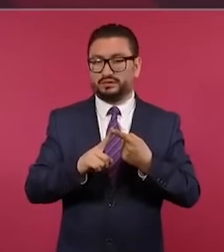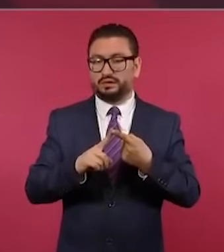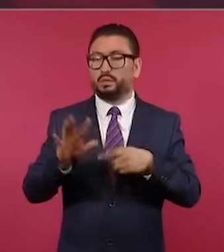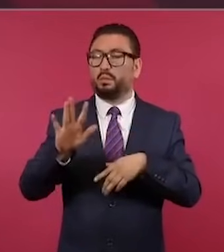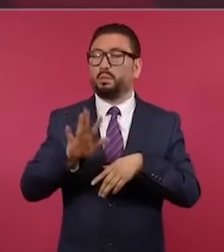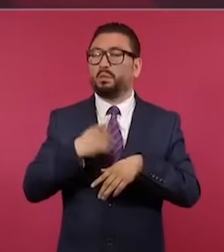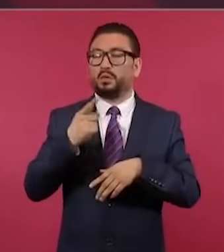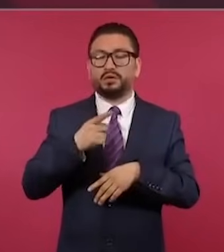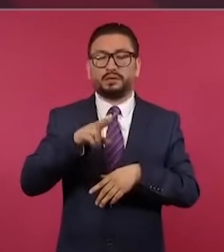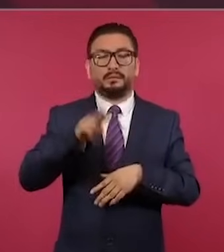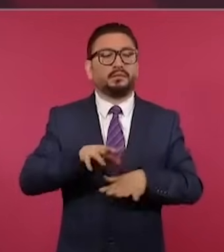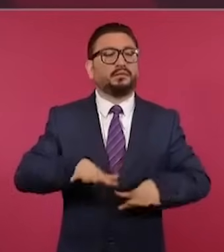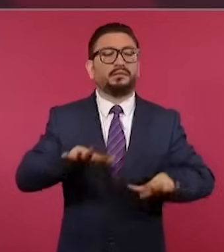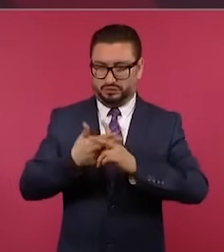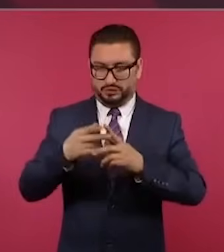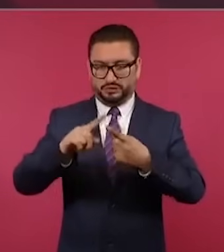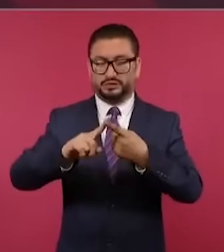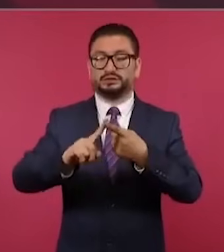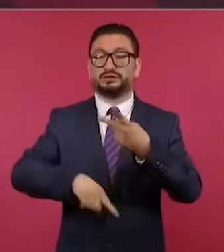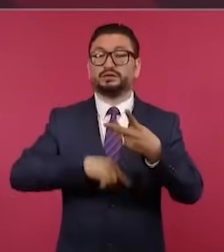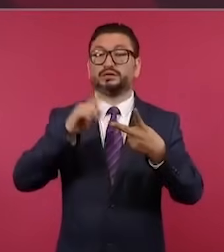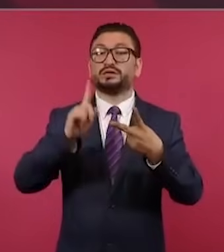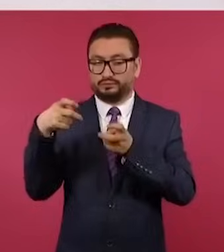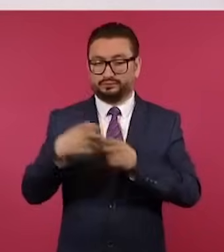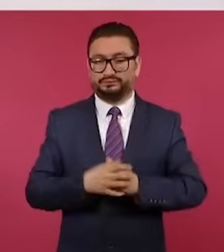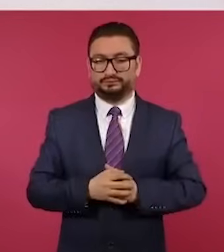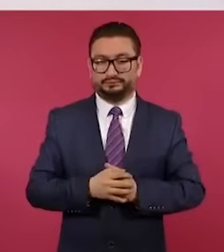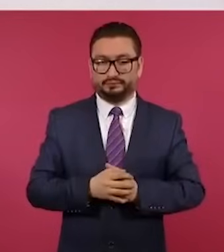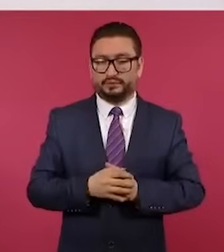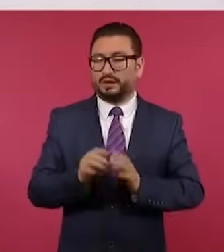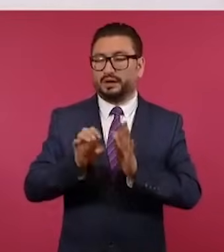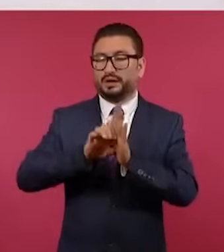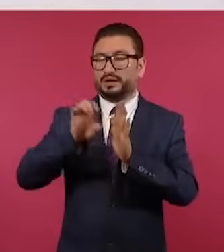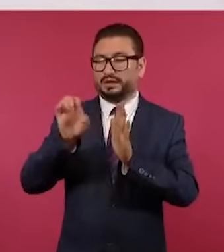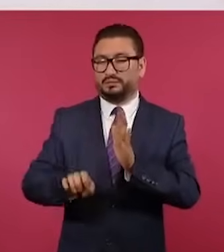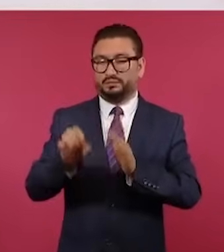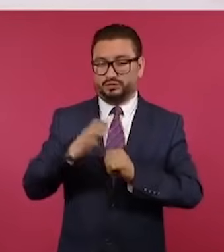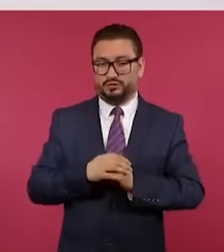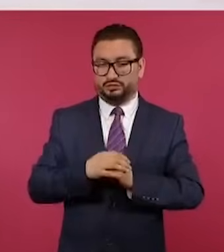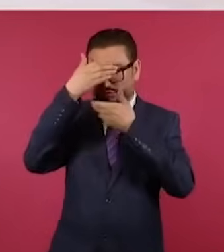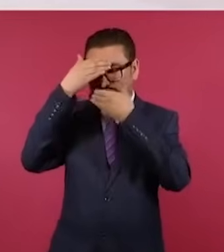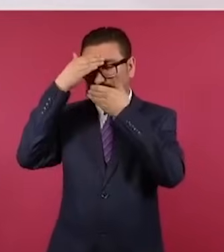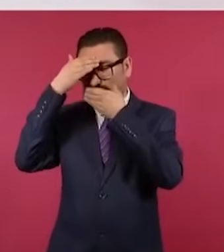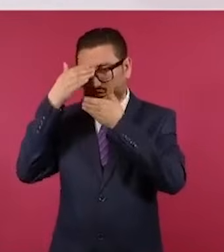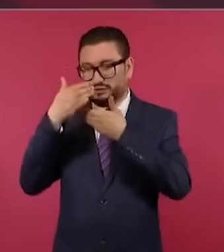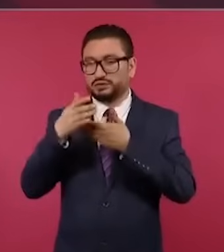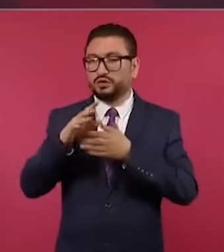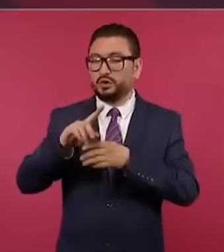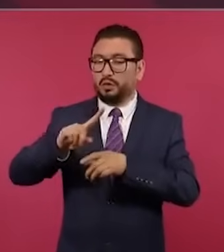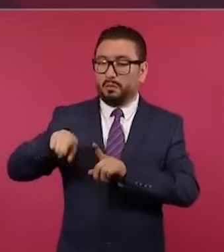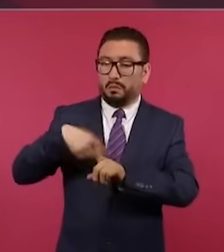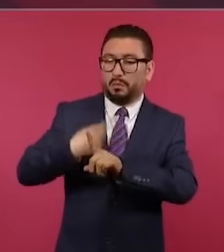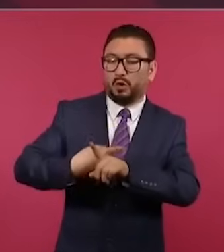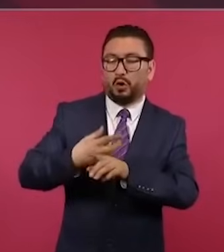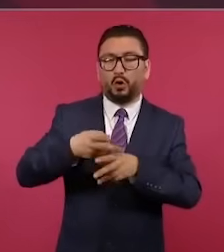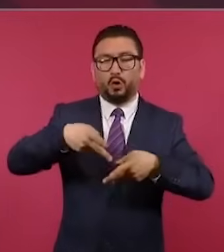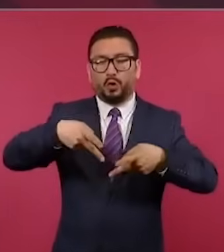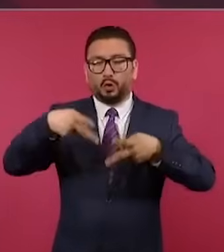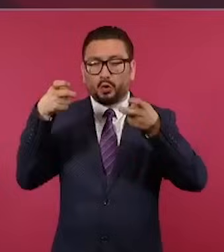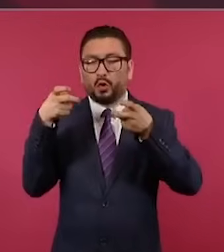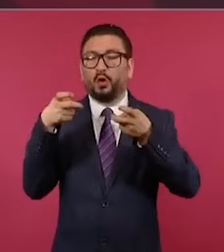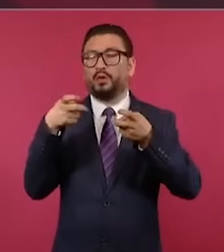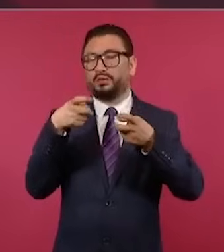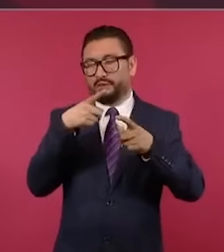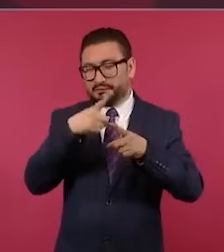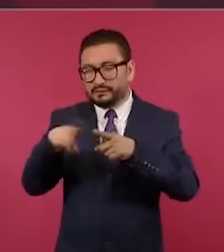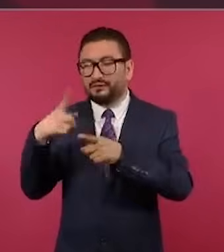la realidad: el homicidio y el robo de vehículos. Por ejemplo, secuestro, violaciones, robo, ahí